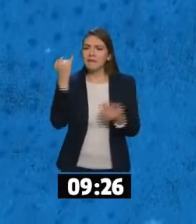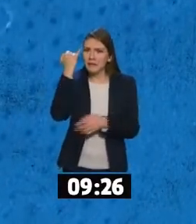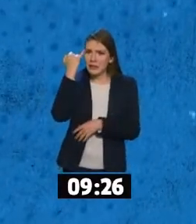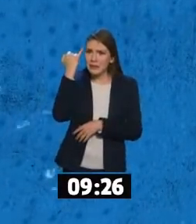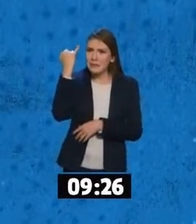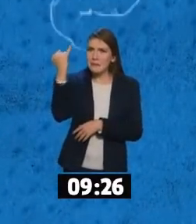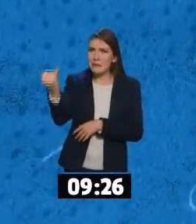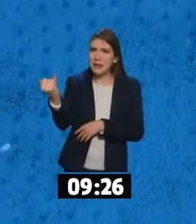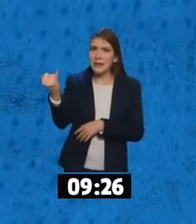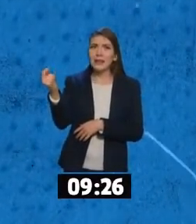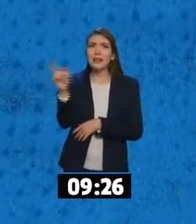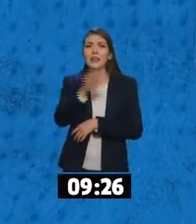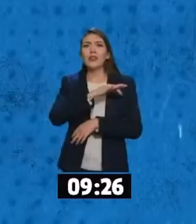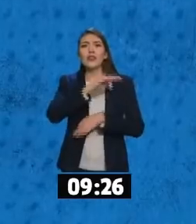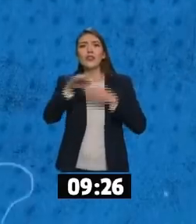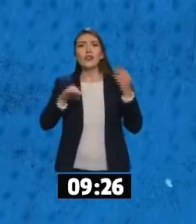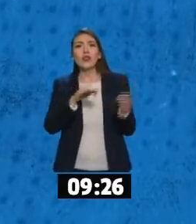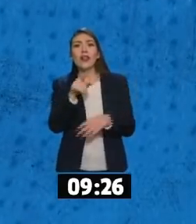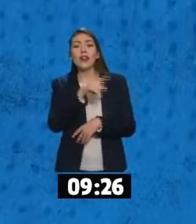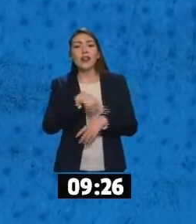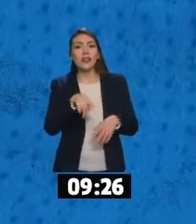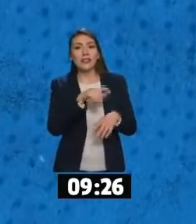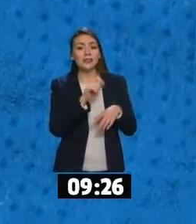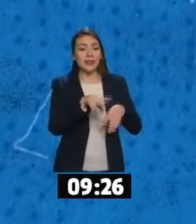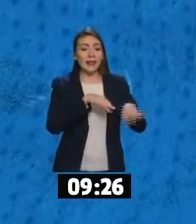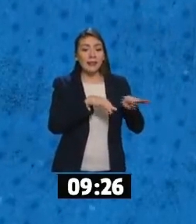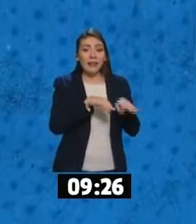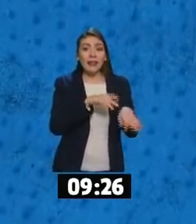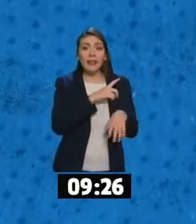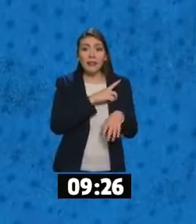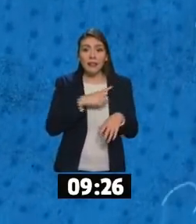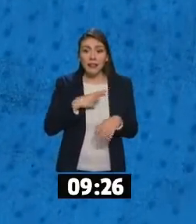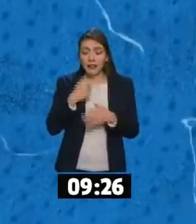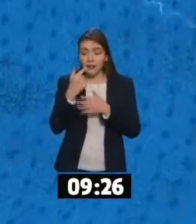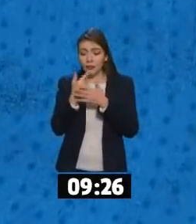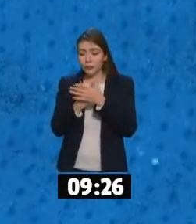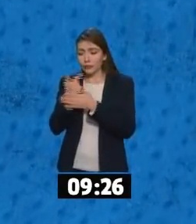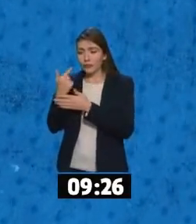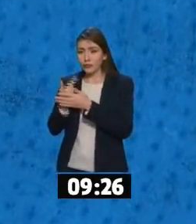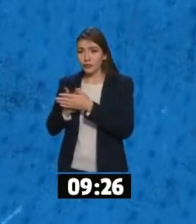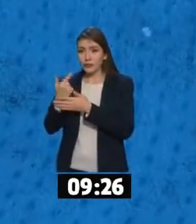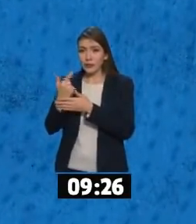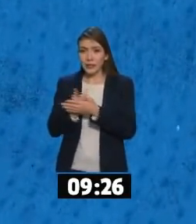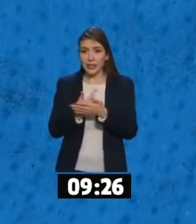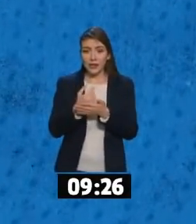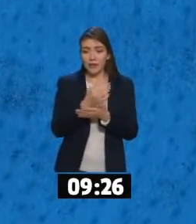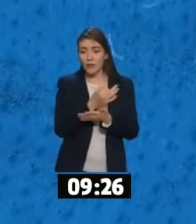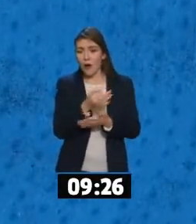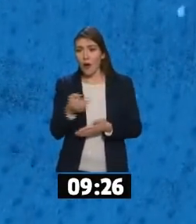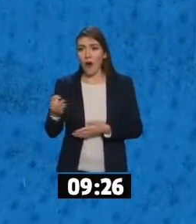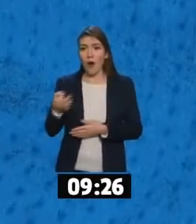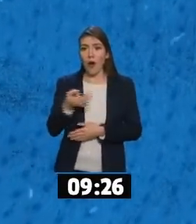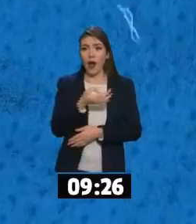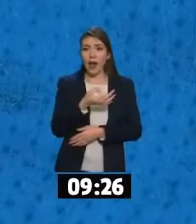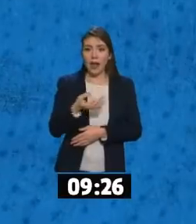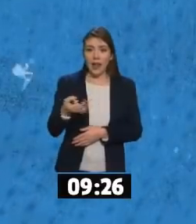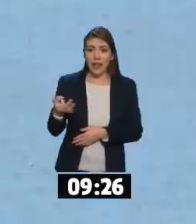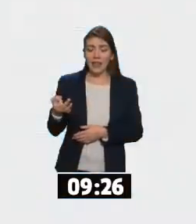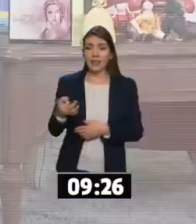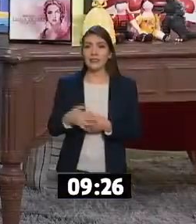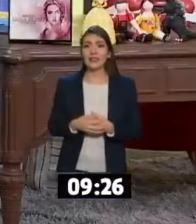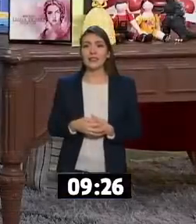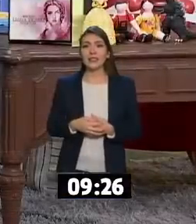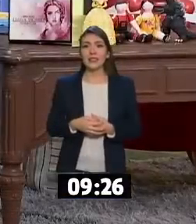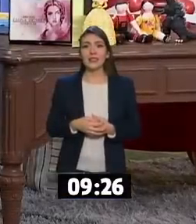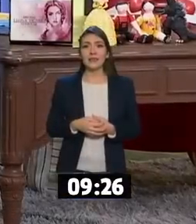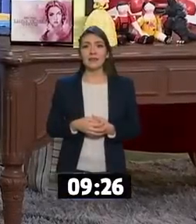que todos los de la planta automotriz tuvieron que ponerse a contar moneditas. Qué Pues, chido. hay unas máquinas que cuentan monedas y las hacen